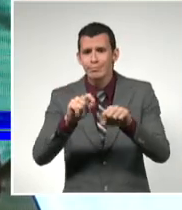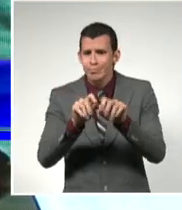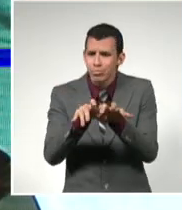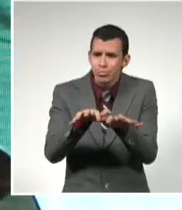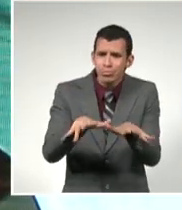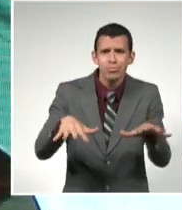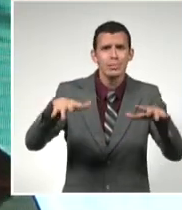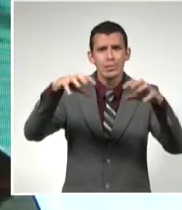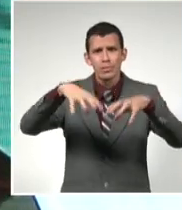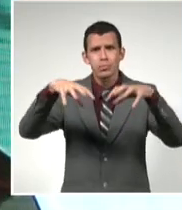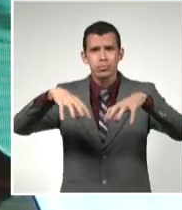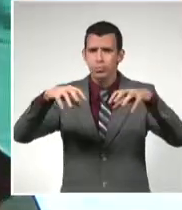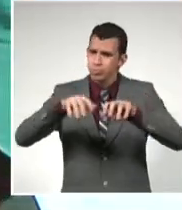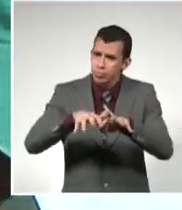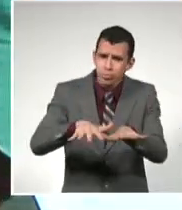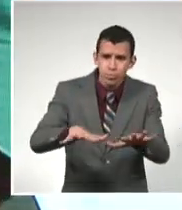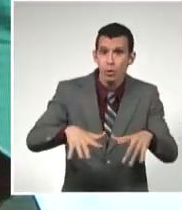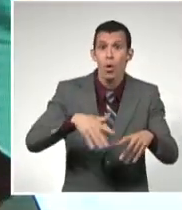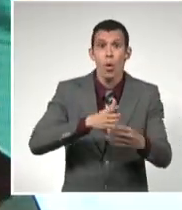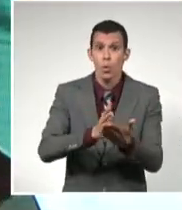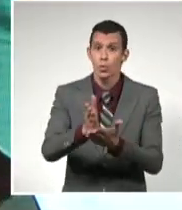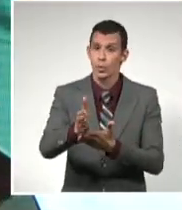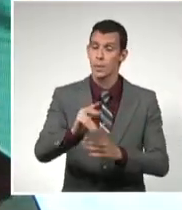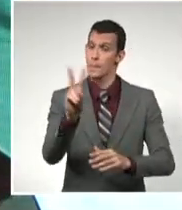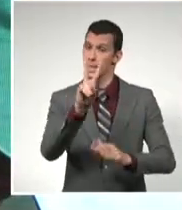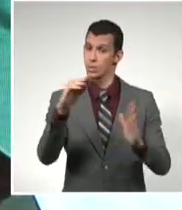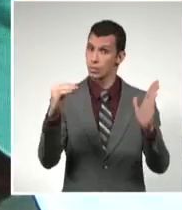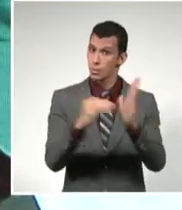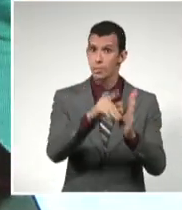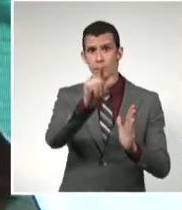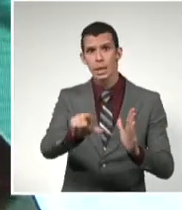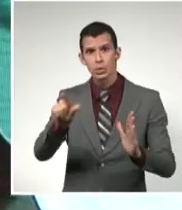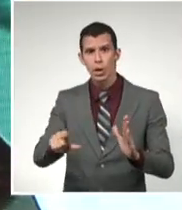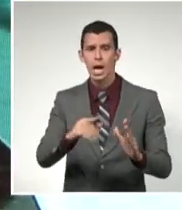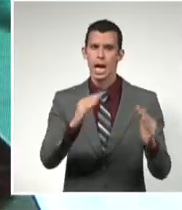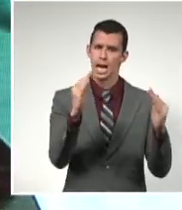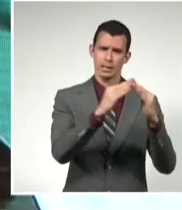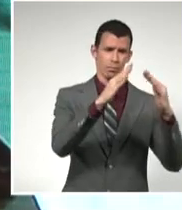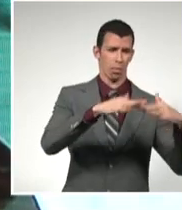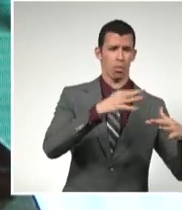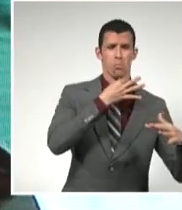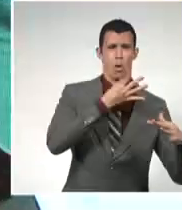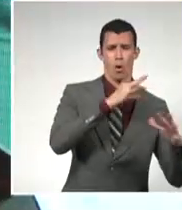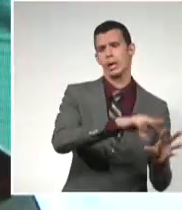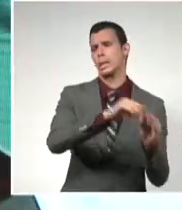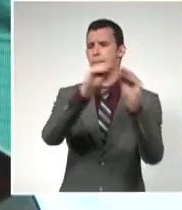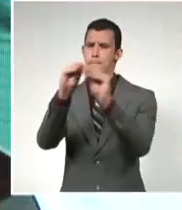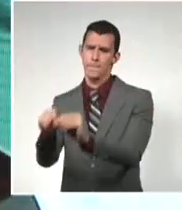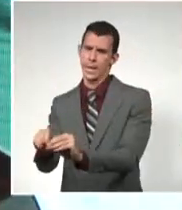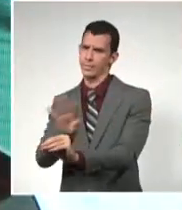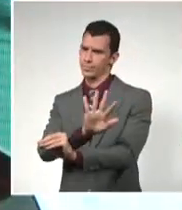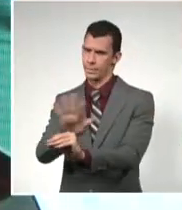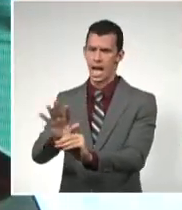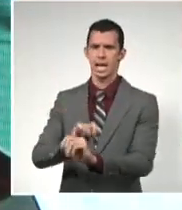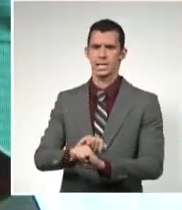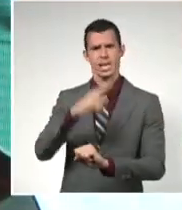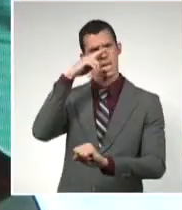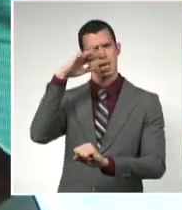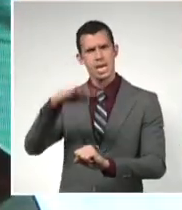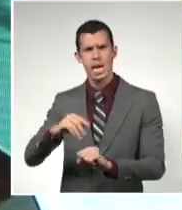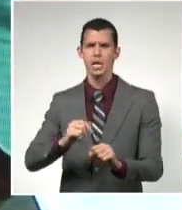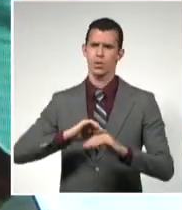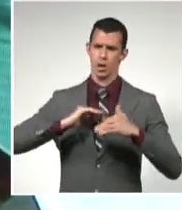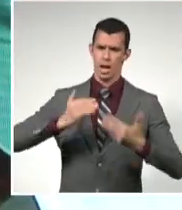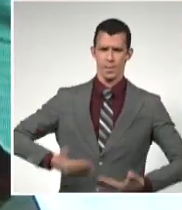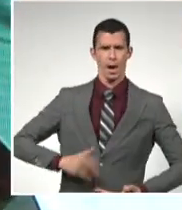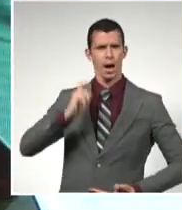a de 22 mil personas de ellas 950 en centros de evacuación están los niños las